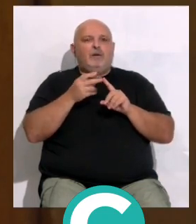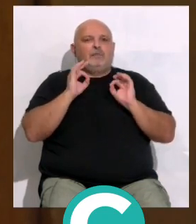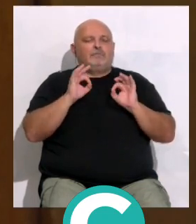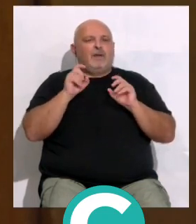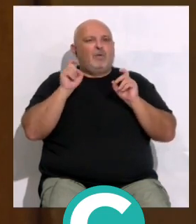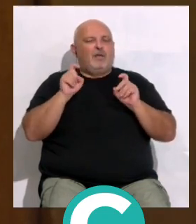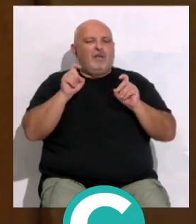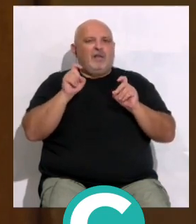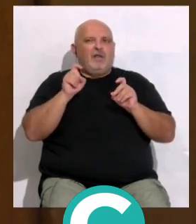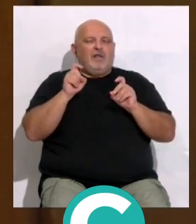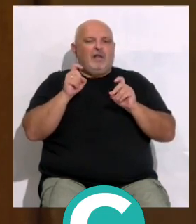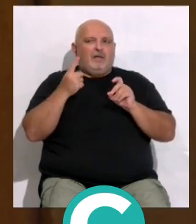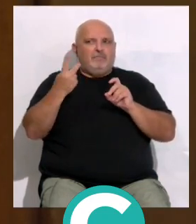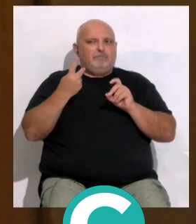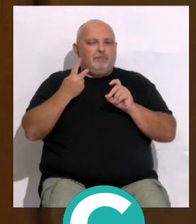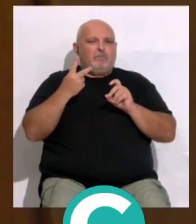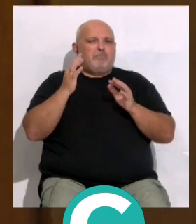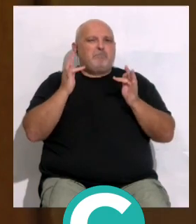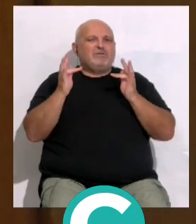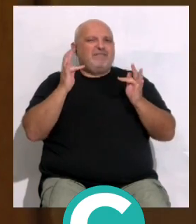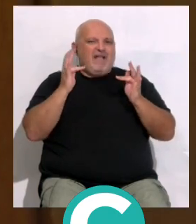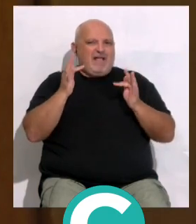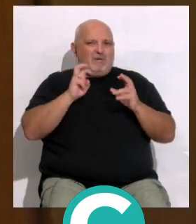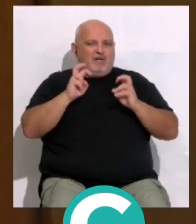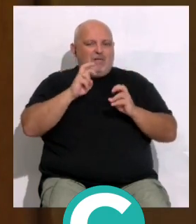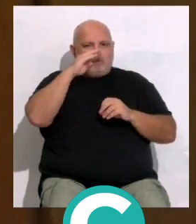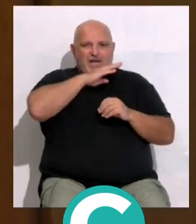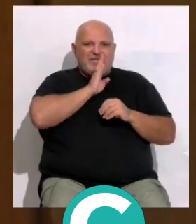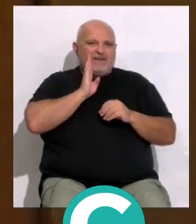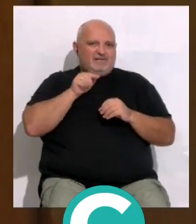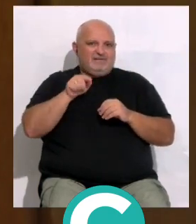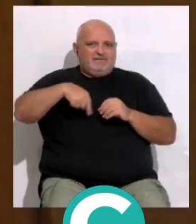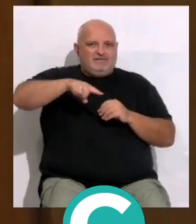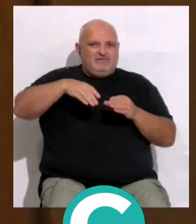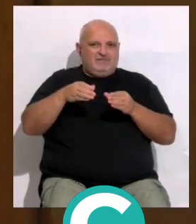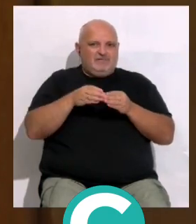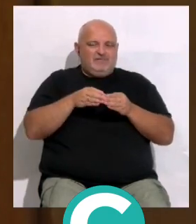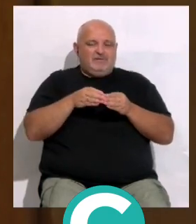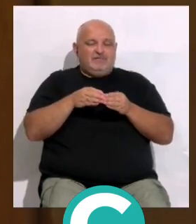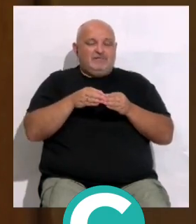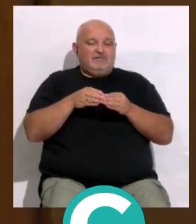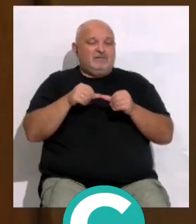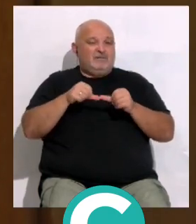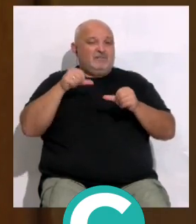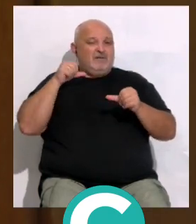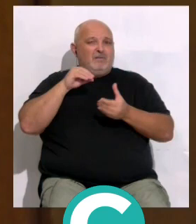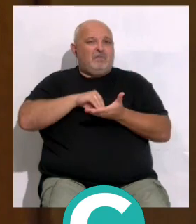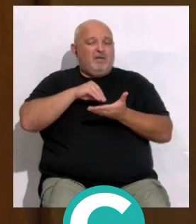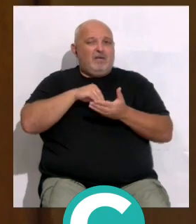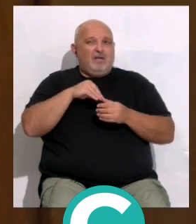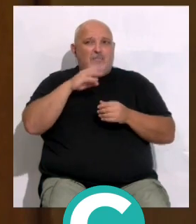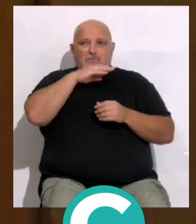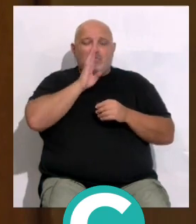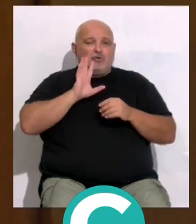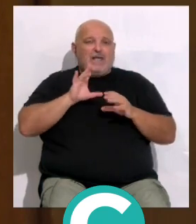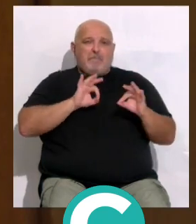en una educación hacia una parentalidad positiva de los padres, porque como se suele decir, muchas veces los padres no